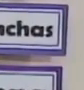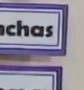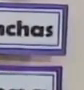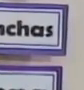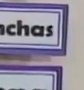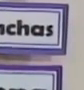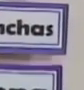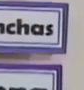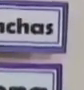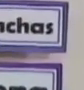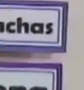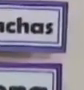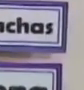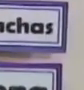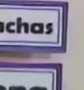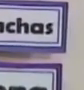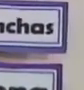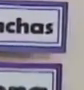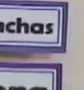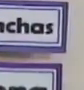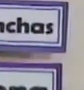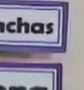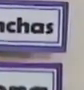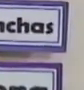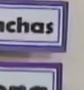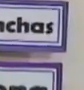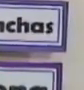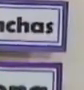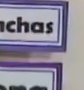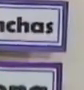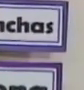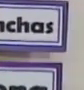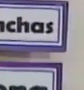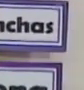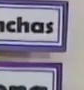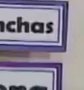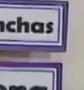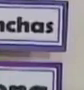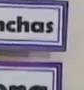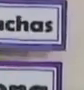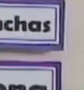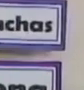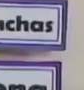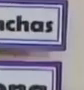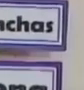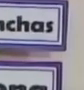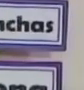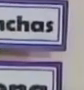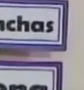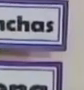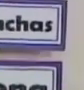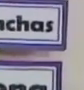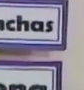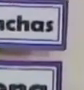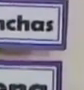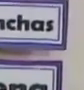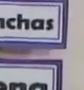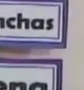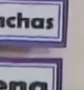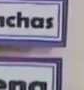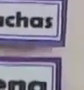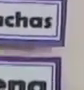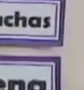dos, tres. Vamos por la cuarta. Ya tenemos sólo dos palabras que